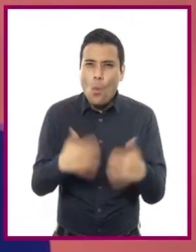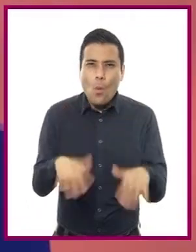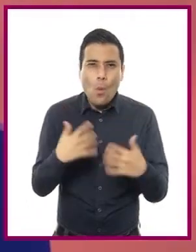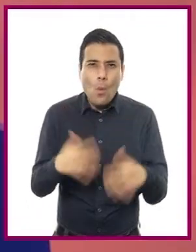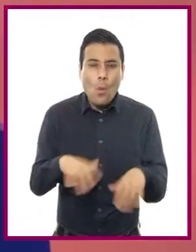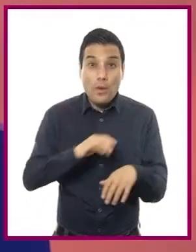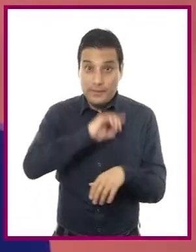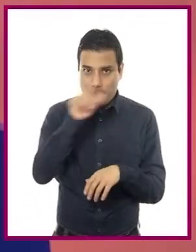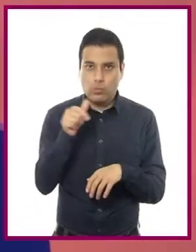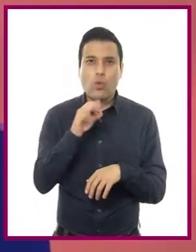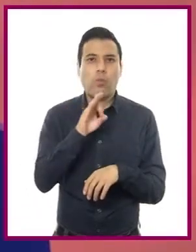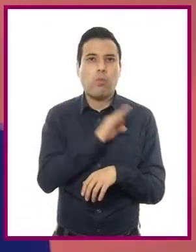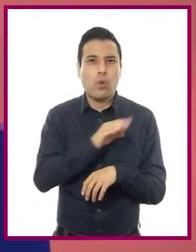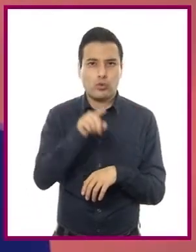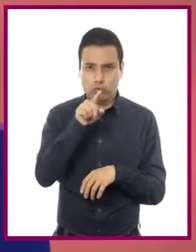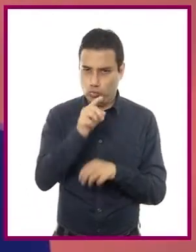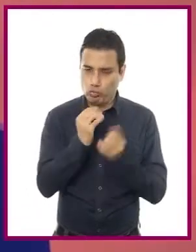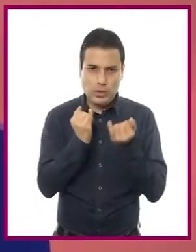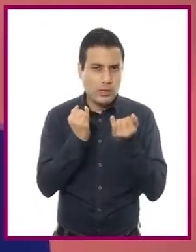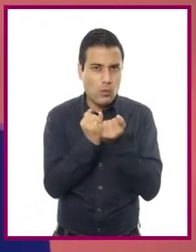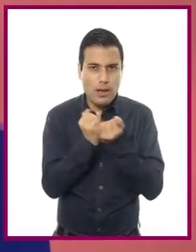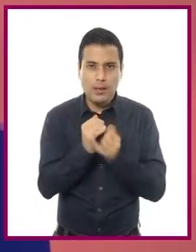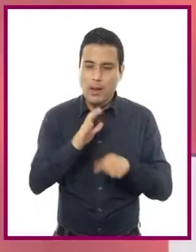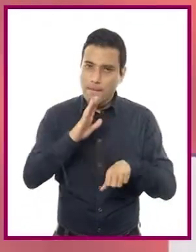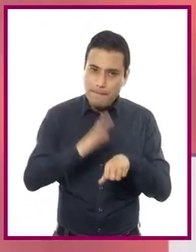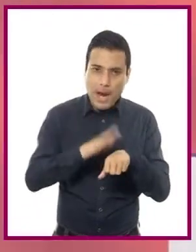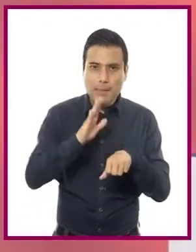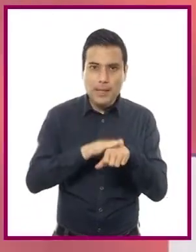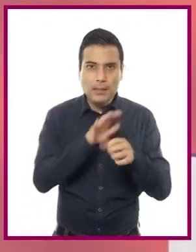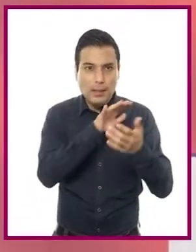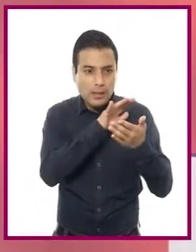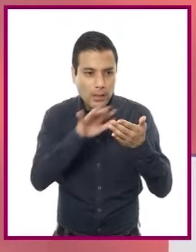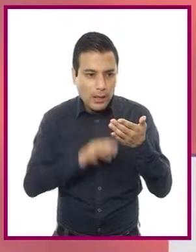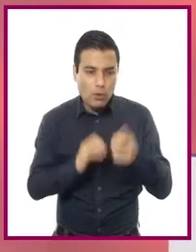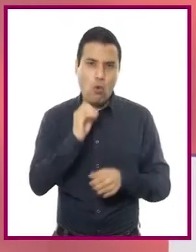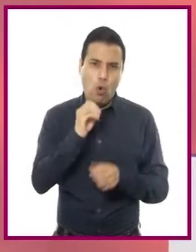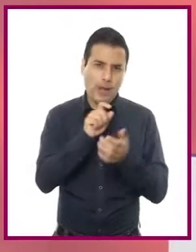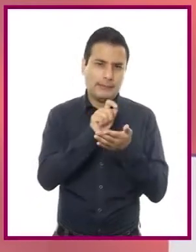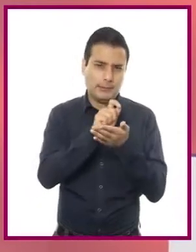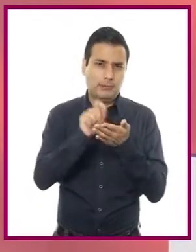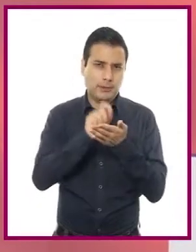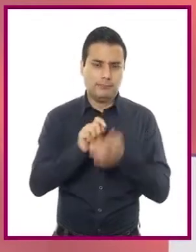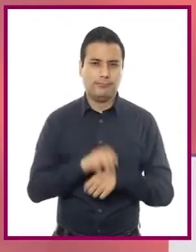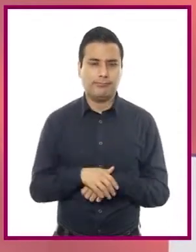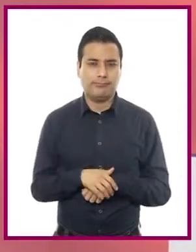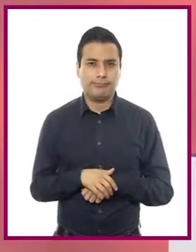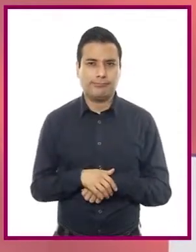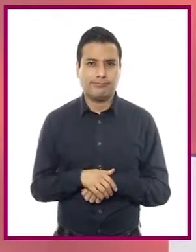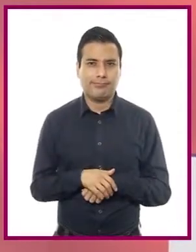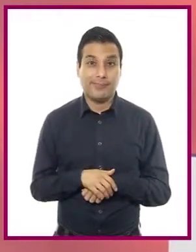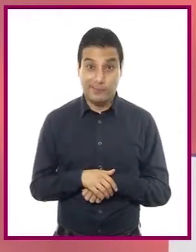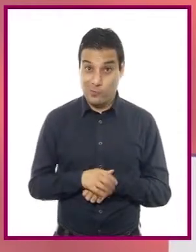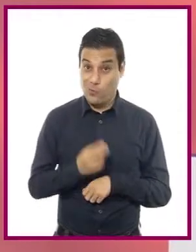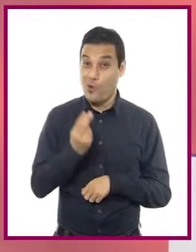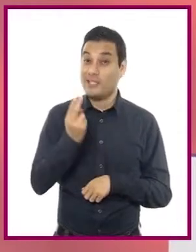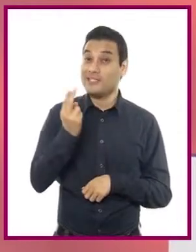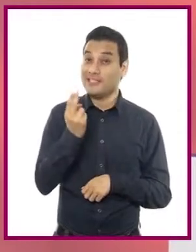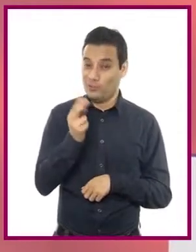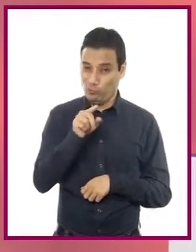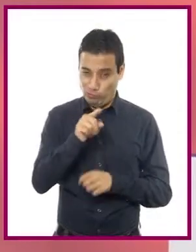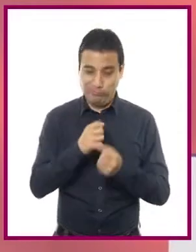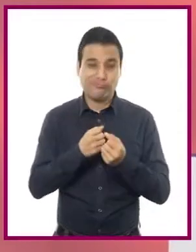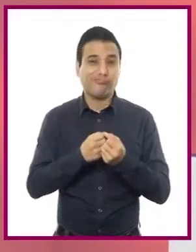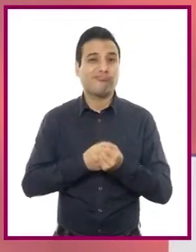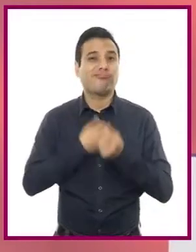practicar placenteramente la lectura o escritura de poemas. Todos necesitamos expresarnos de